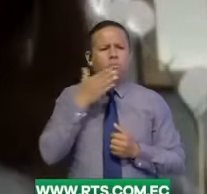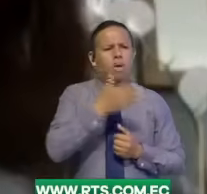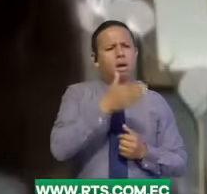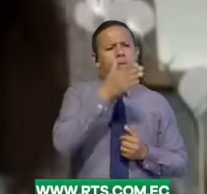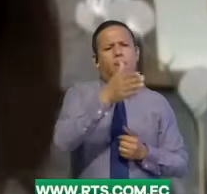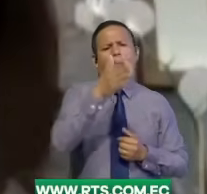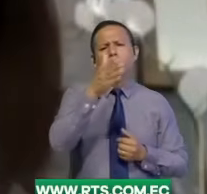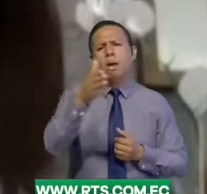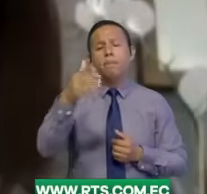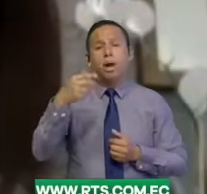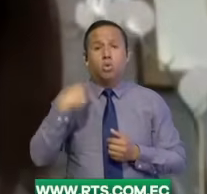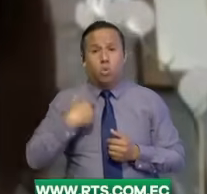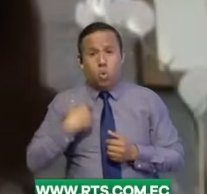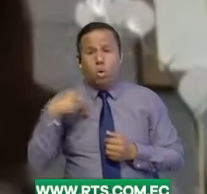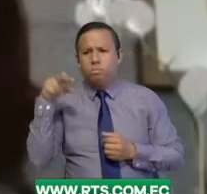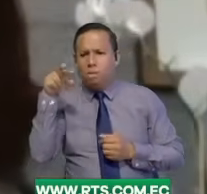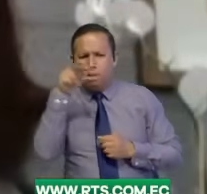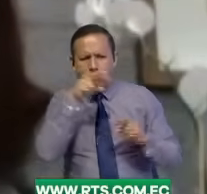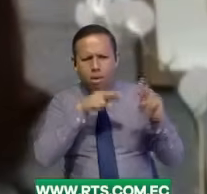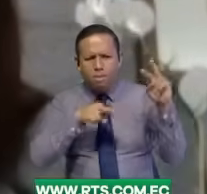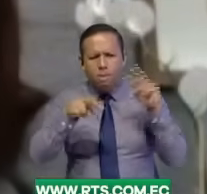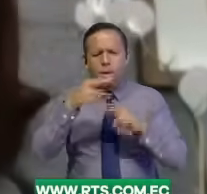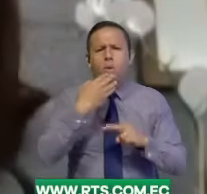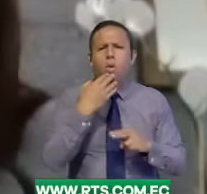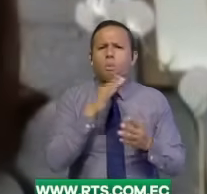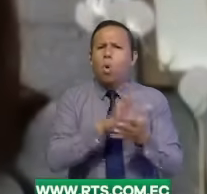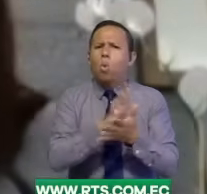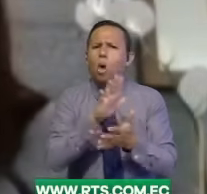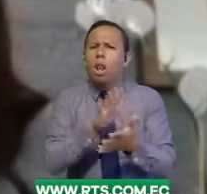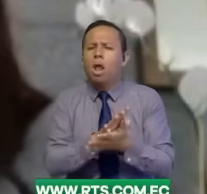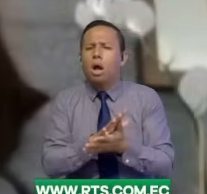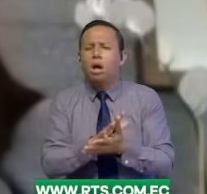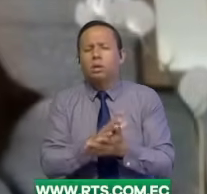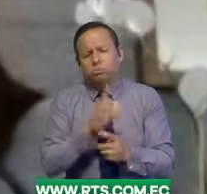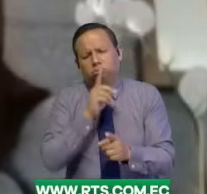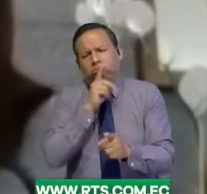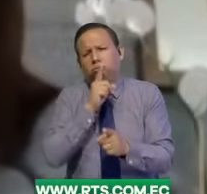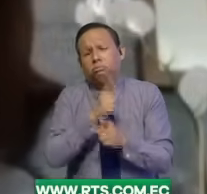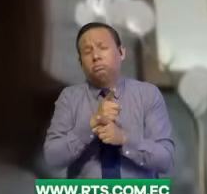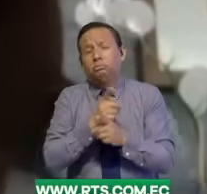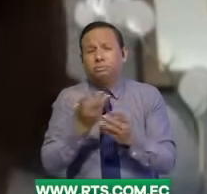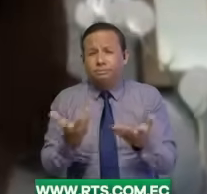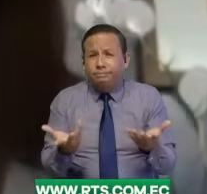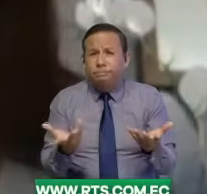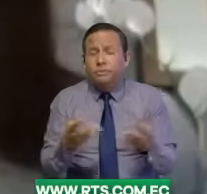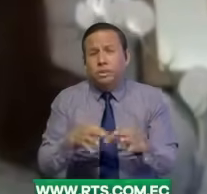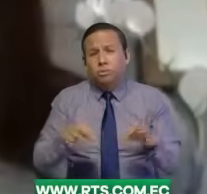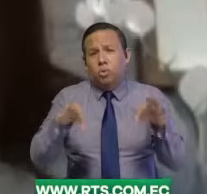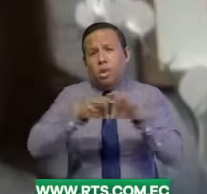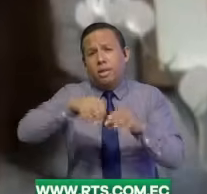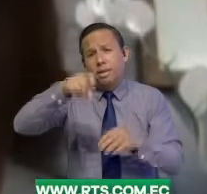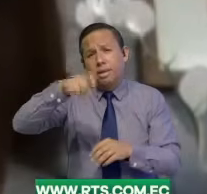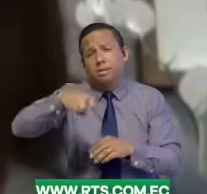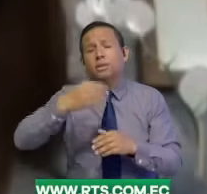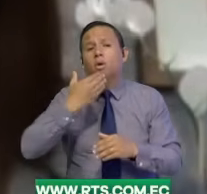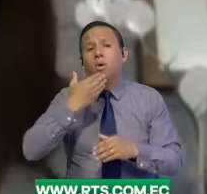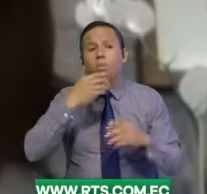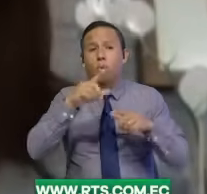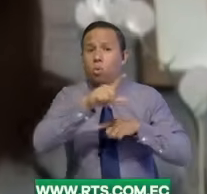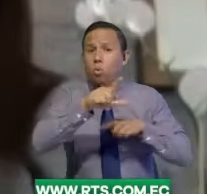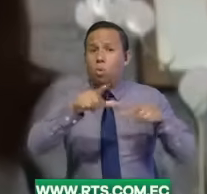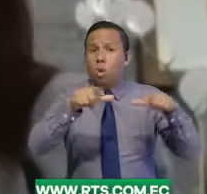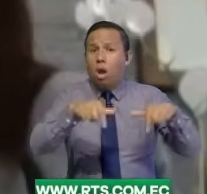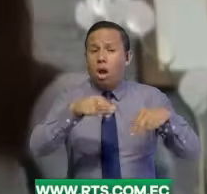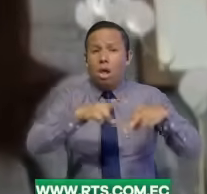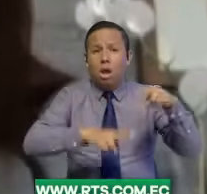ver personalmente cómo están esas escuelas, porque sin duda una parte esencial es que la infraestructura